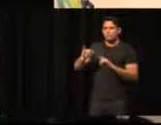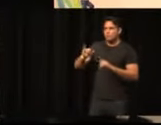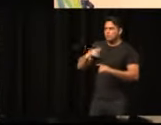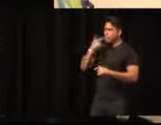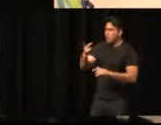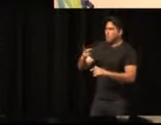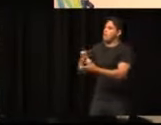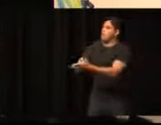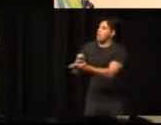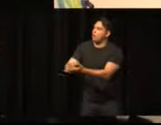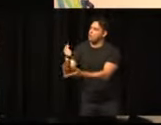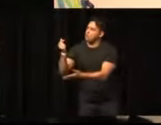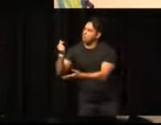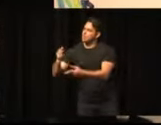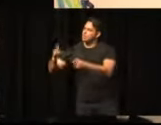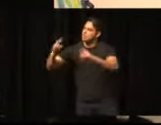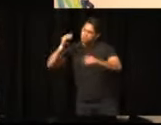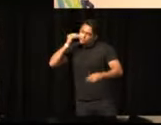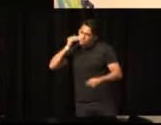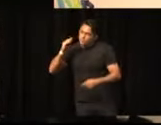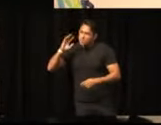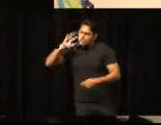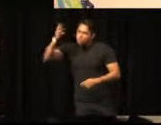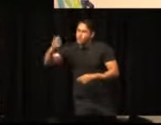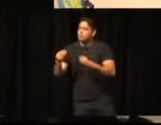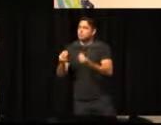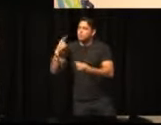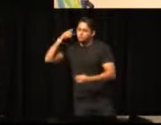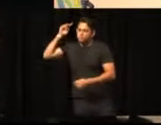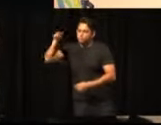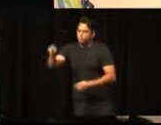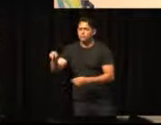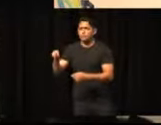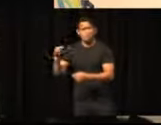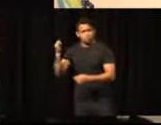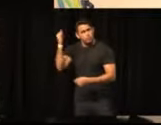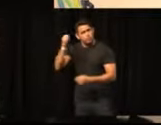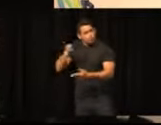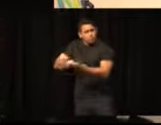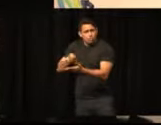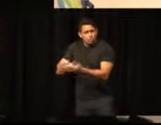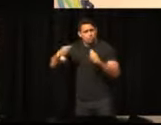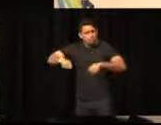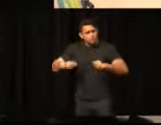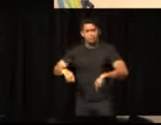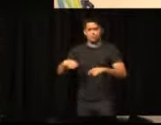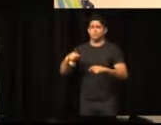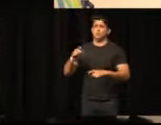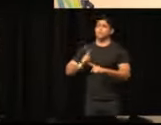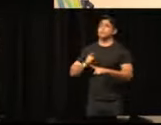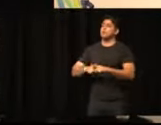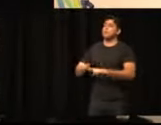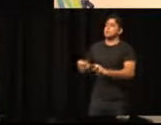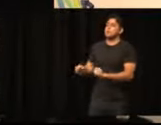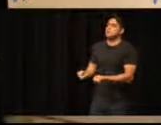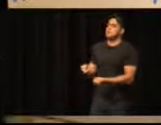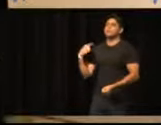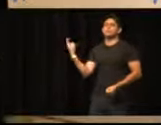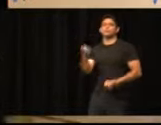legítima la exigencia de resultados, porque inclusive esa exigencia debe exigir